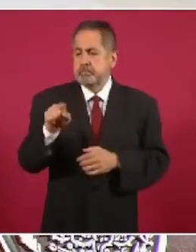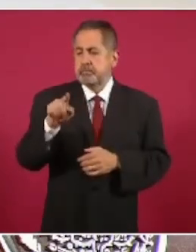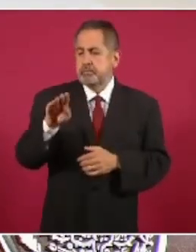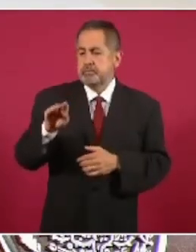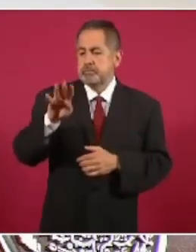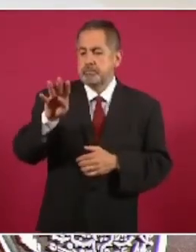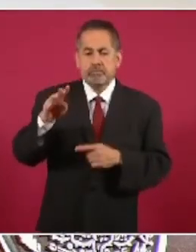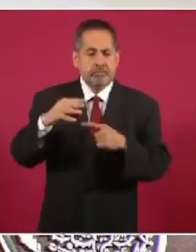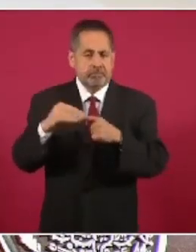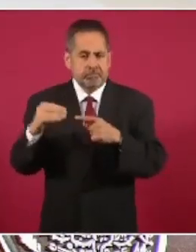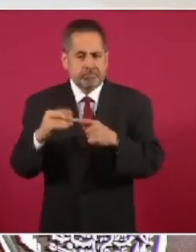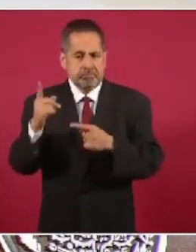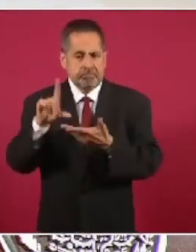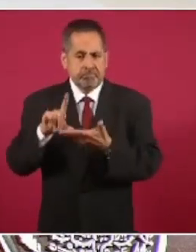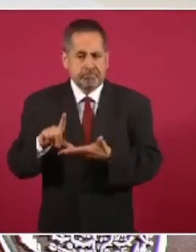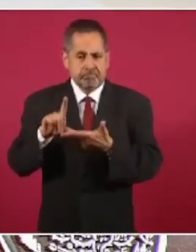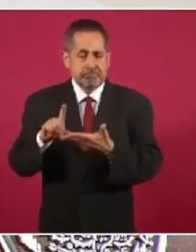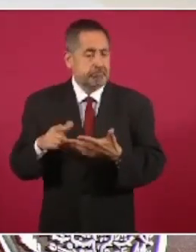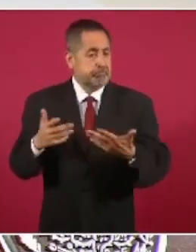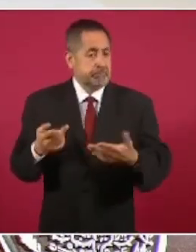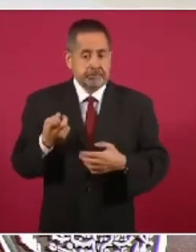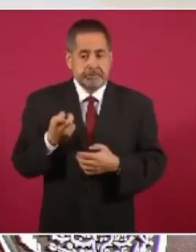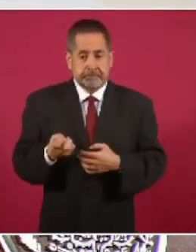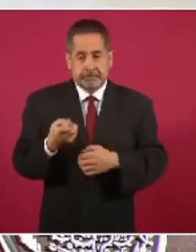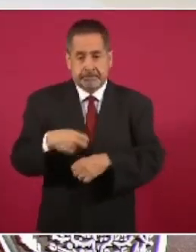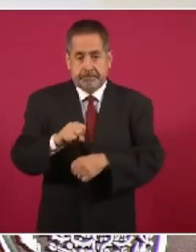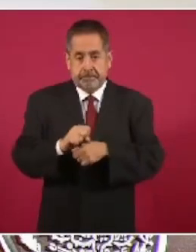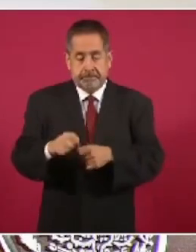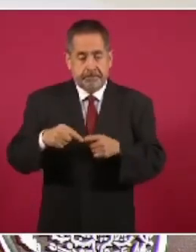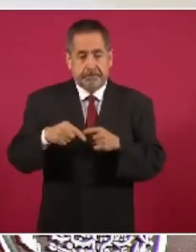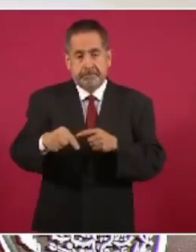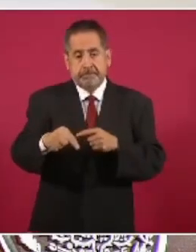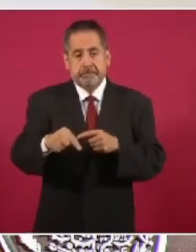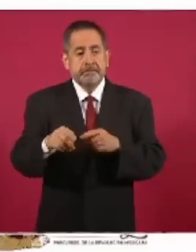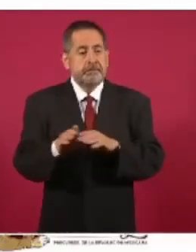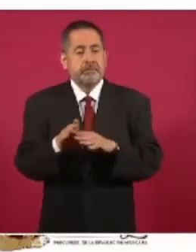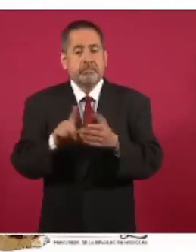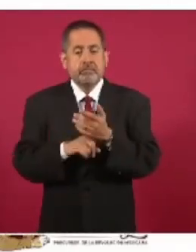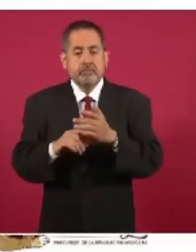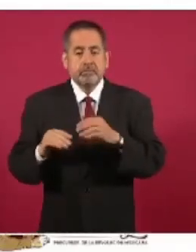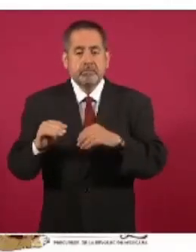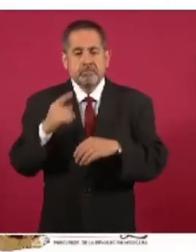21 pesos con 94 centavos el litro y en esta semana tendrá un incentivo fiscal del